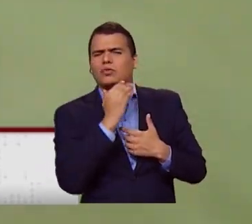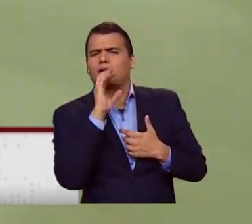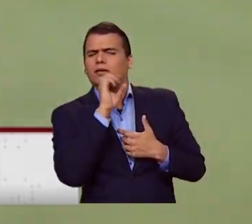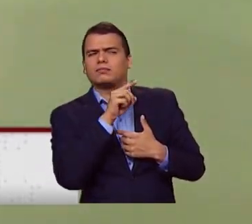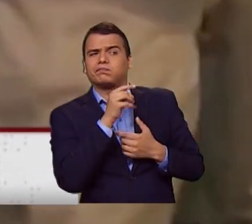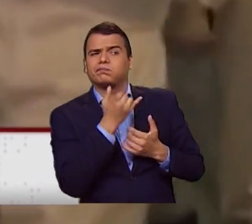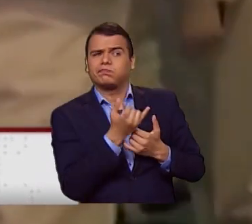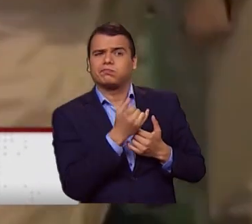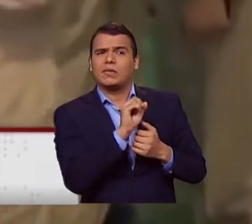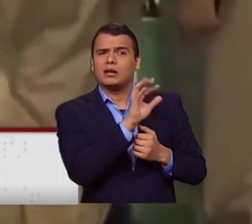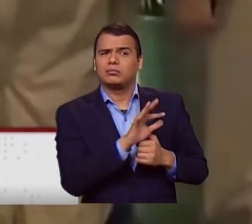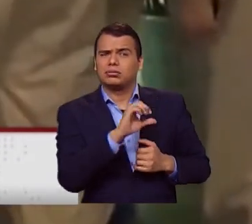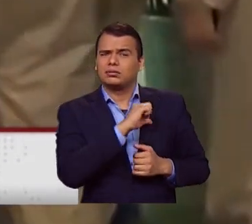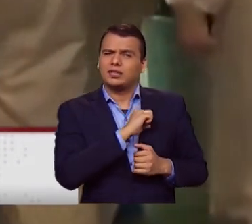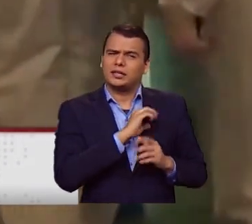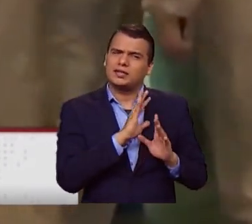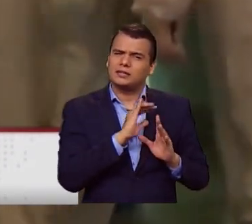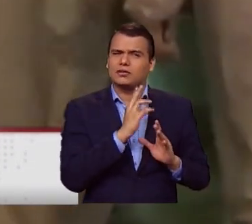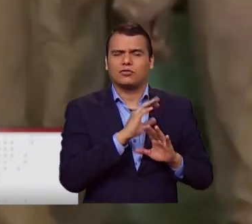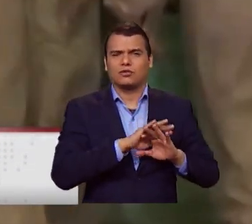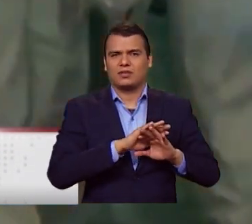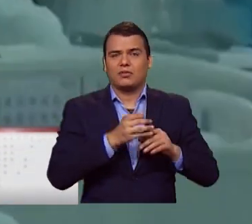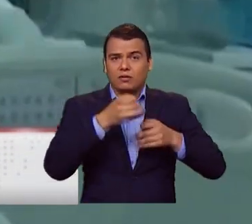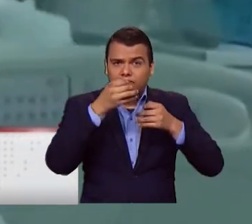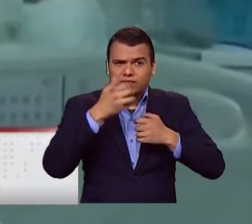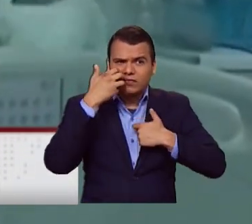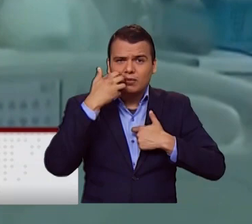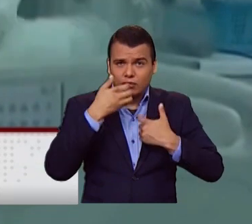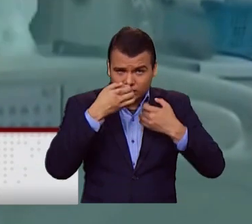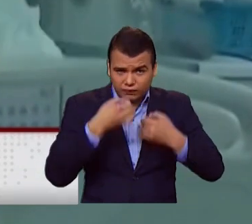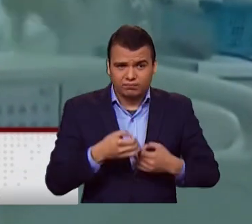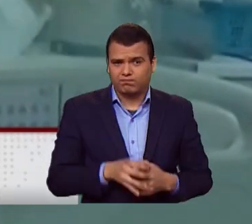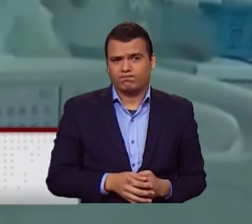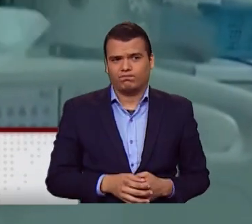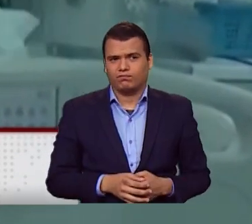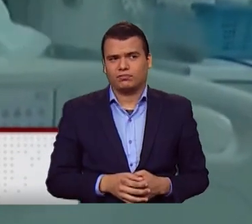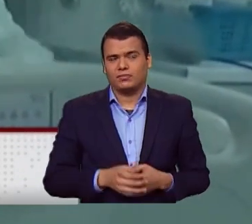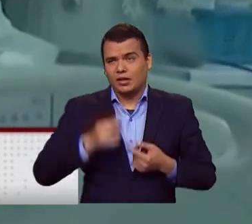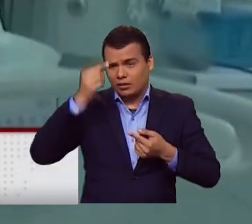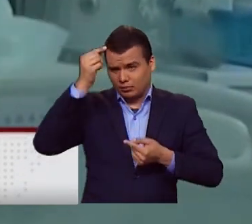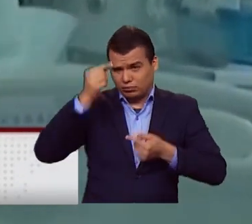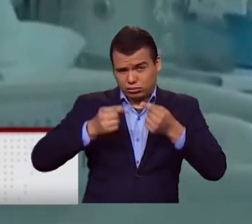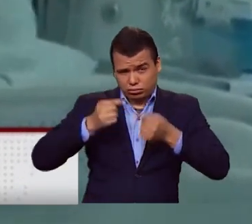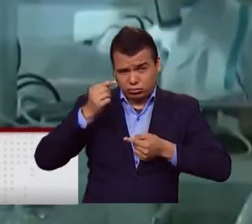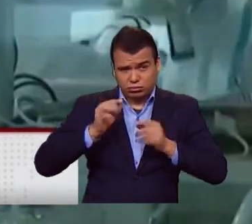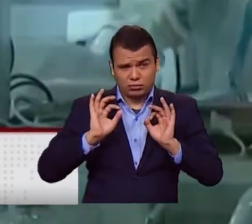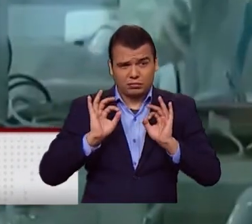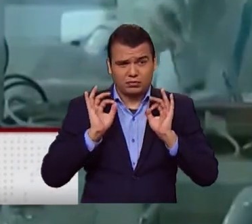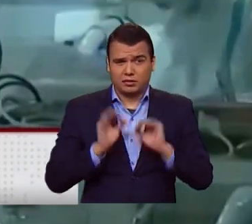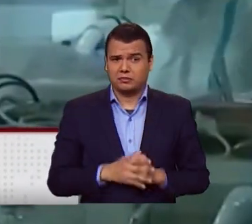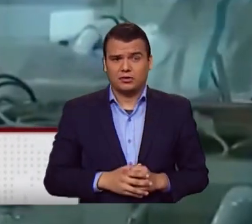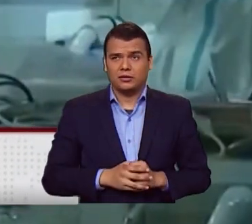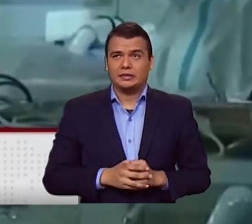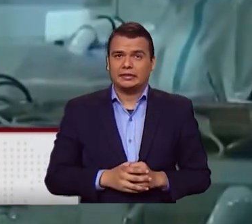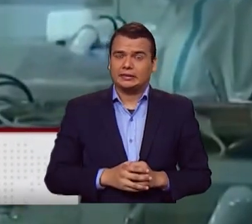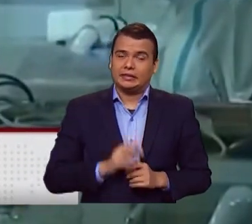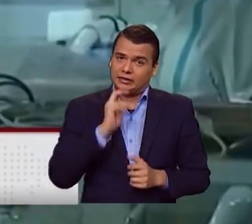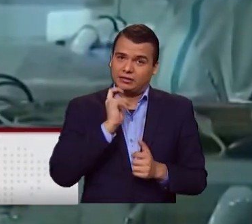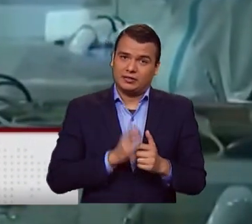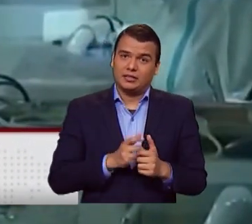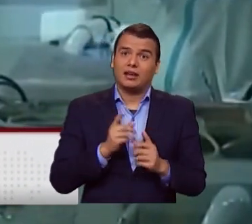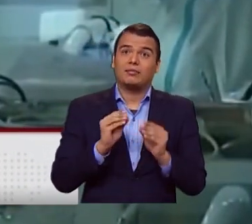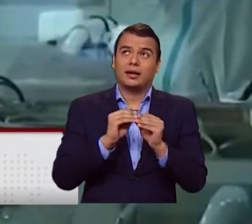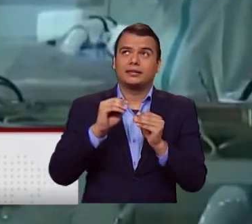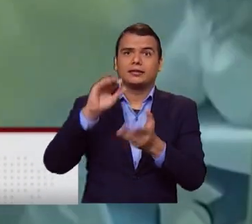para trabajar frente al COVID-19, por ejemplo en Colombia, va más allá de no solamente el contar con el presupuesto suficiente, pues todo es importado, sino además tener que